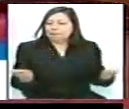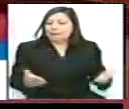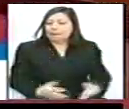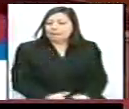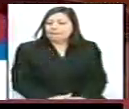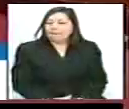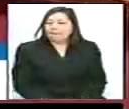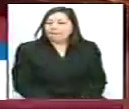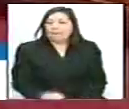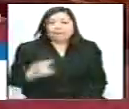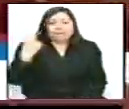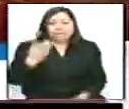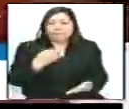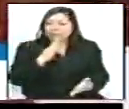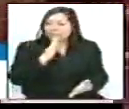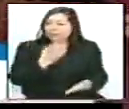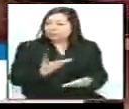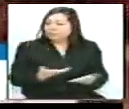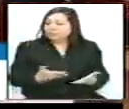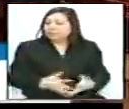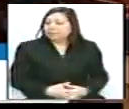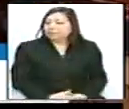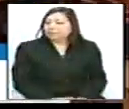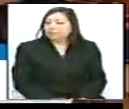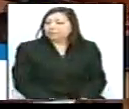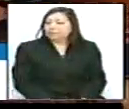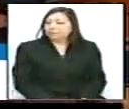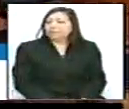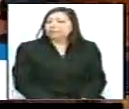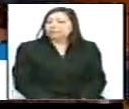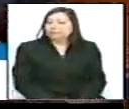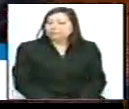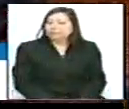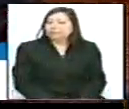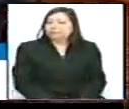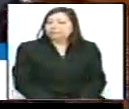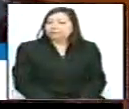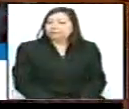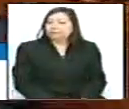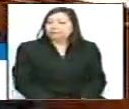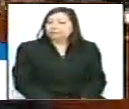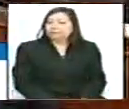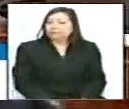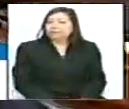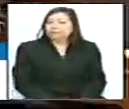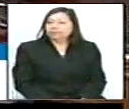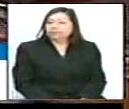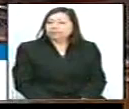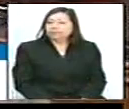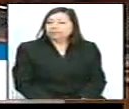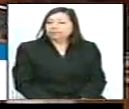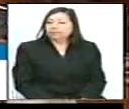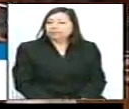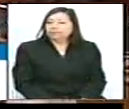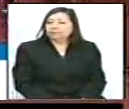no hay ninguna razón para seguir criticando. Bueno, tiene segunda interrupción. ¿Quién pidió?